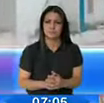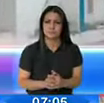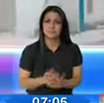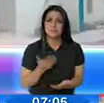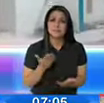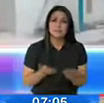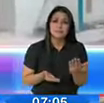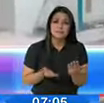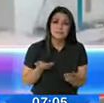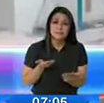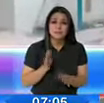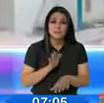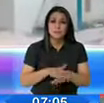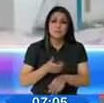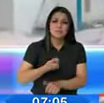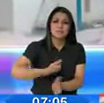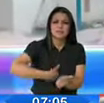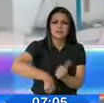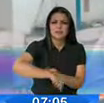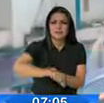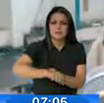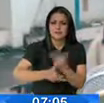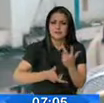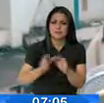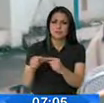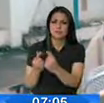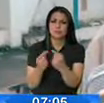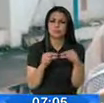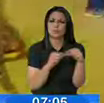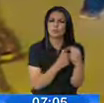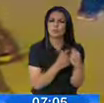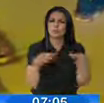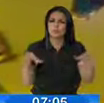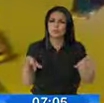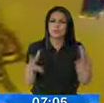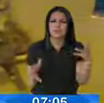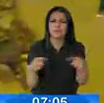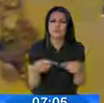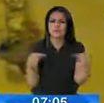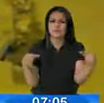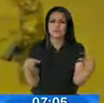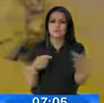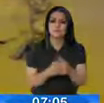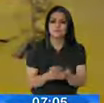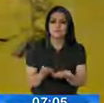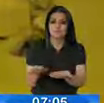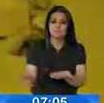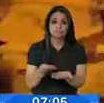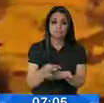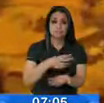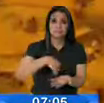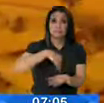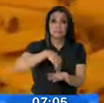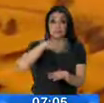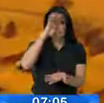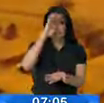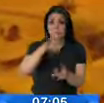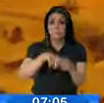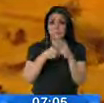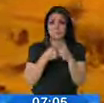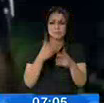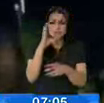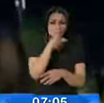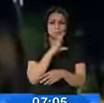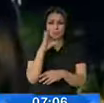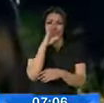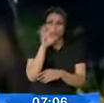posiblemente venganzas entre bandas, entre organizaciones. En varios cantones de Manabí se activaron operativos de búsqueda para